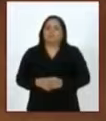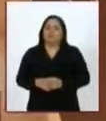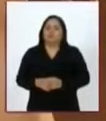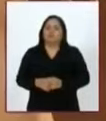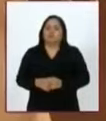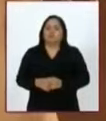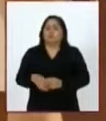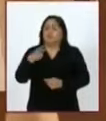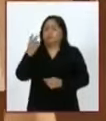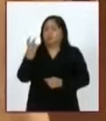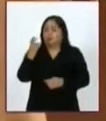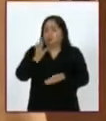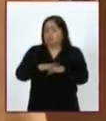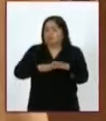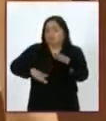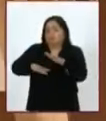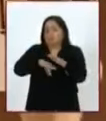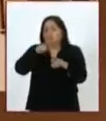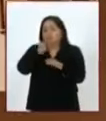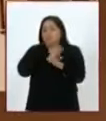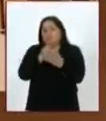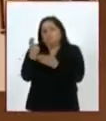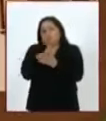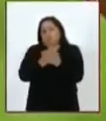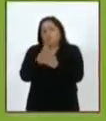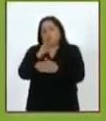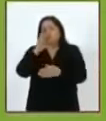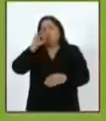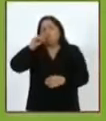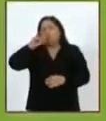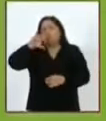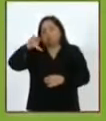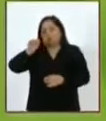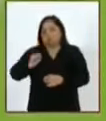Y eso es básicamente la manera de dibujar cómics.